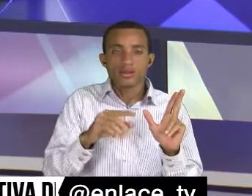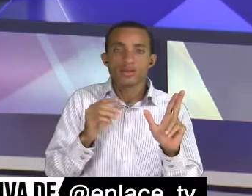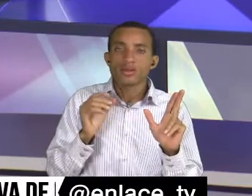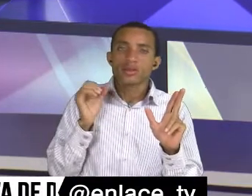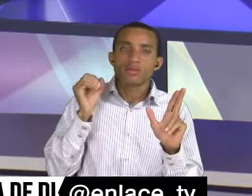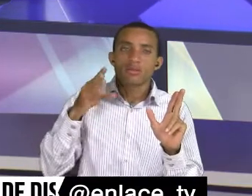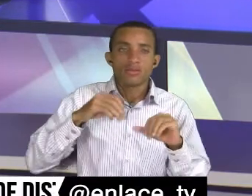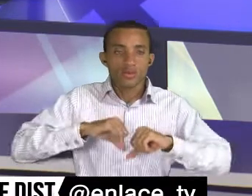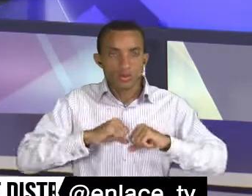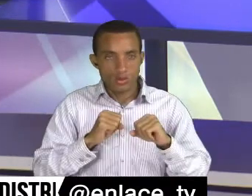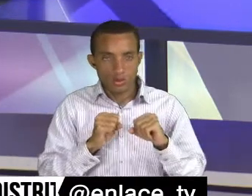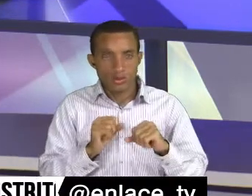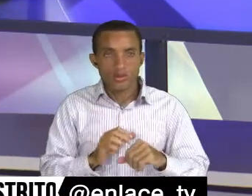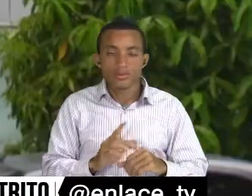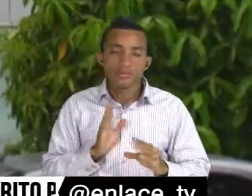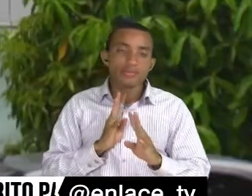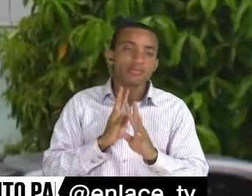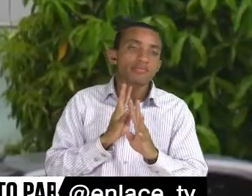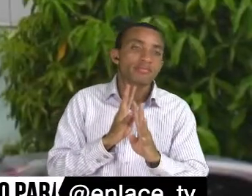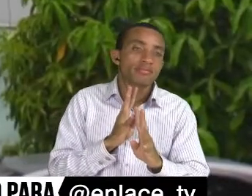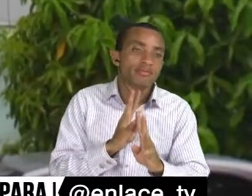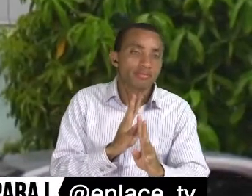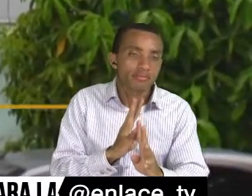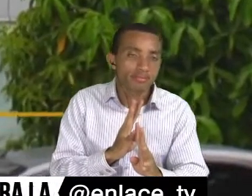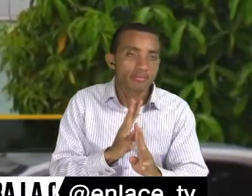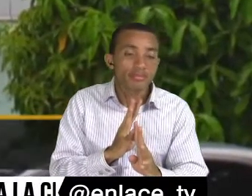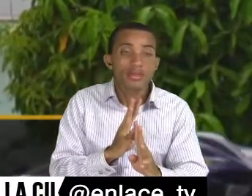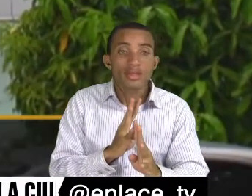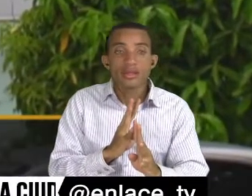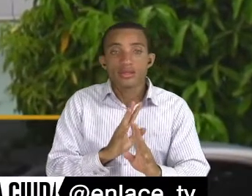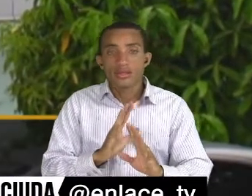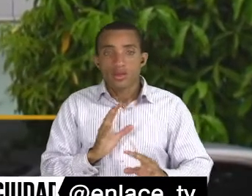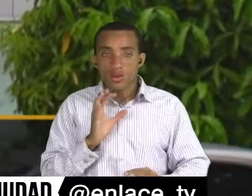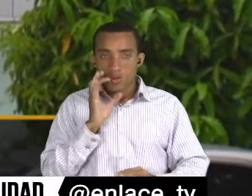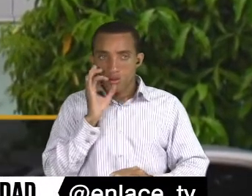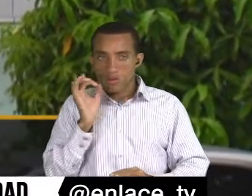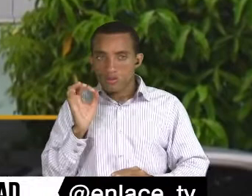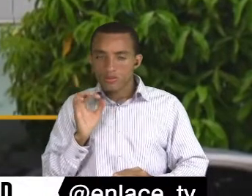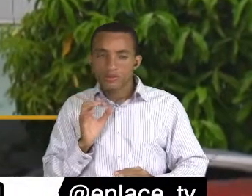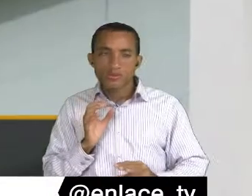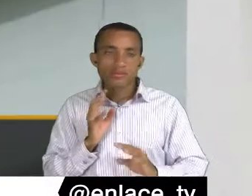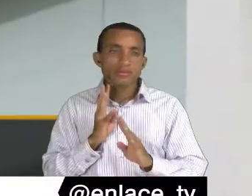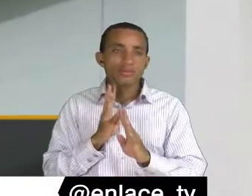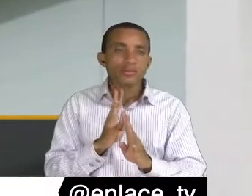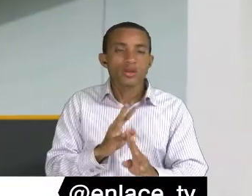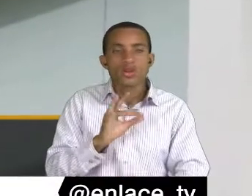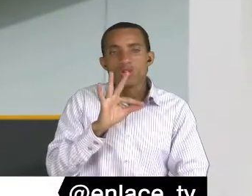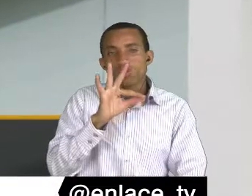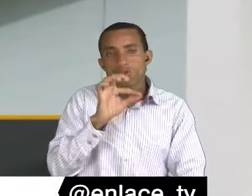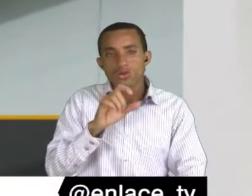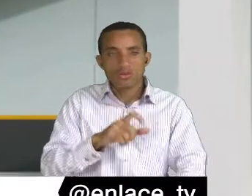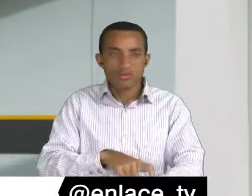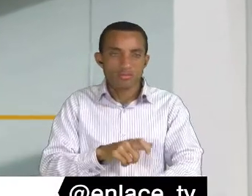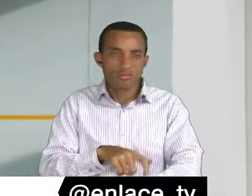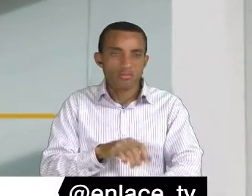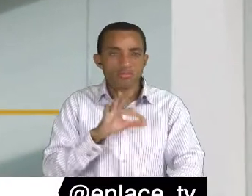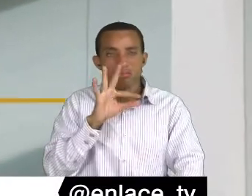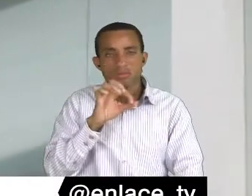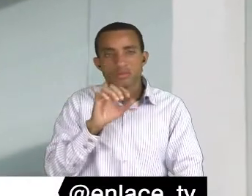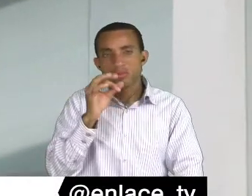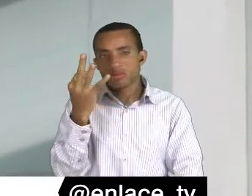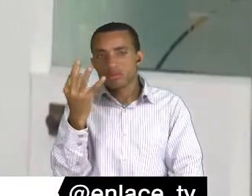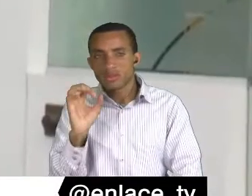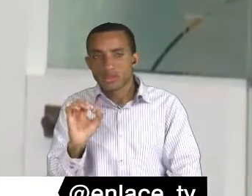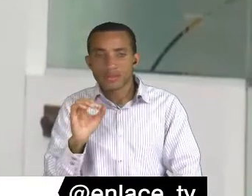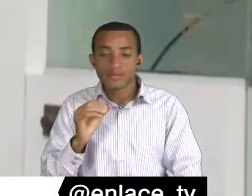cliente mientras hacía la fila. Los sujetos entraron a las 8:30 de la mañana a esa sucursal del Banco Bogotá y amedrentaron a una de